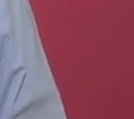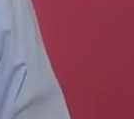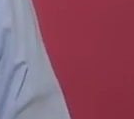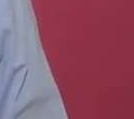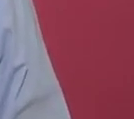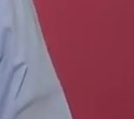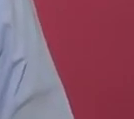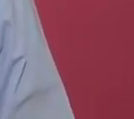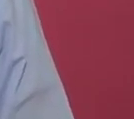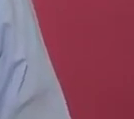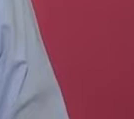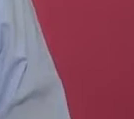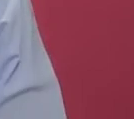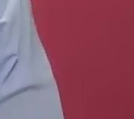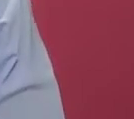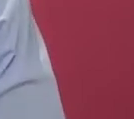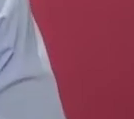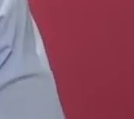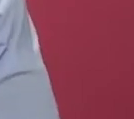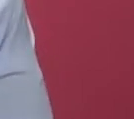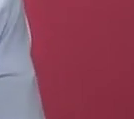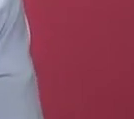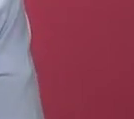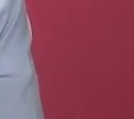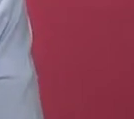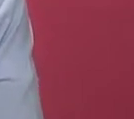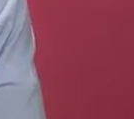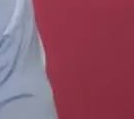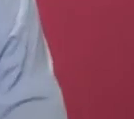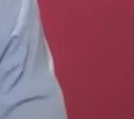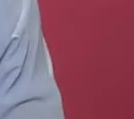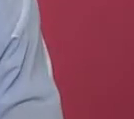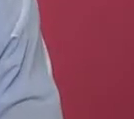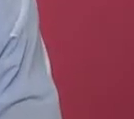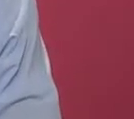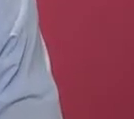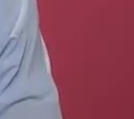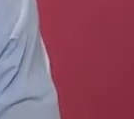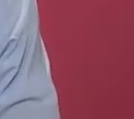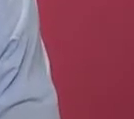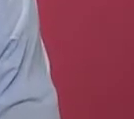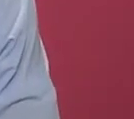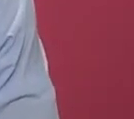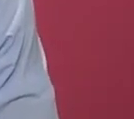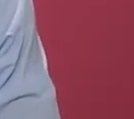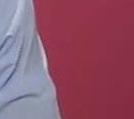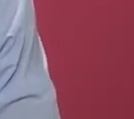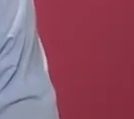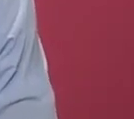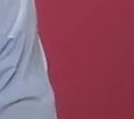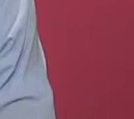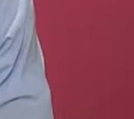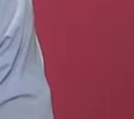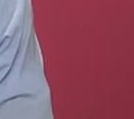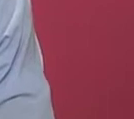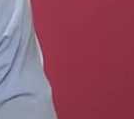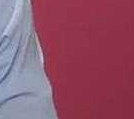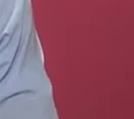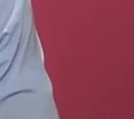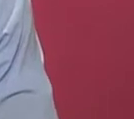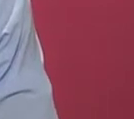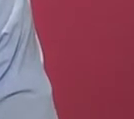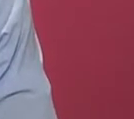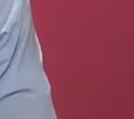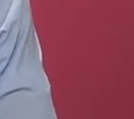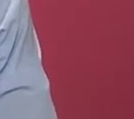Señor Jesucristo. Pero dice la palabra, sigue diciendo, dice, y seré aborrecido de todo por causa